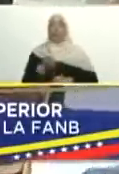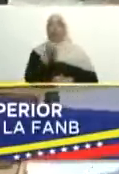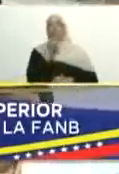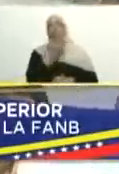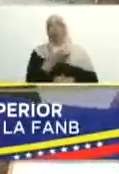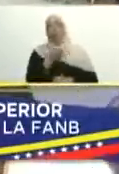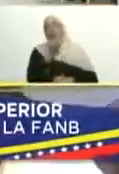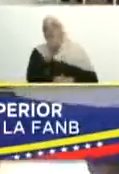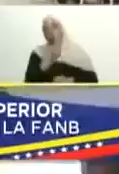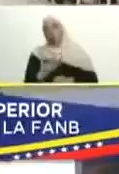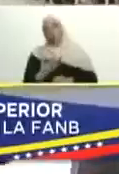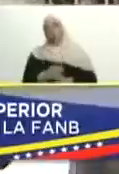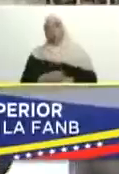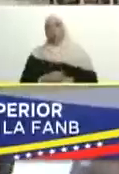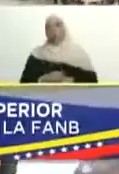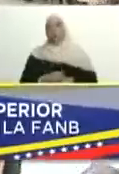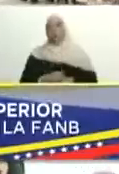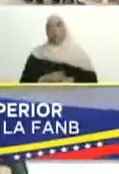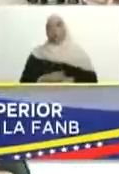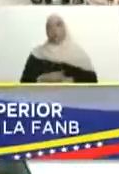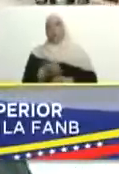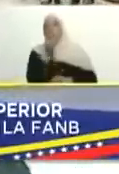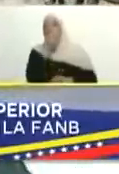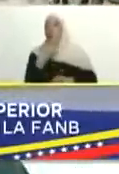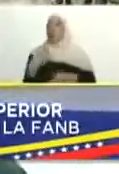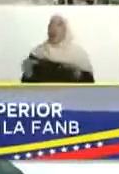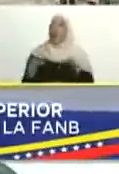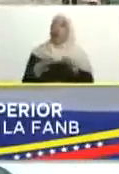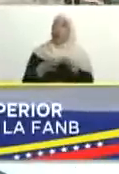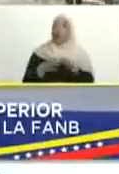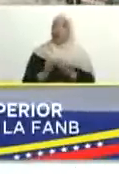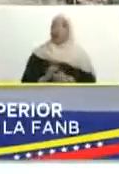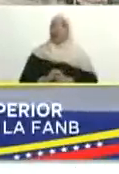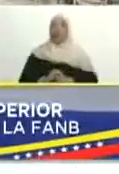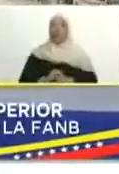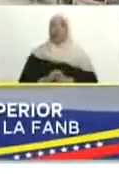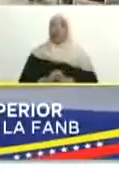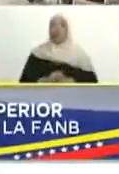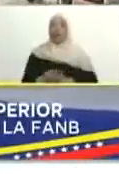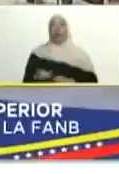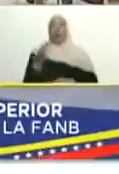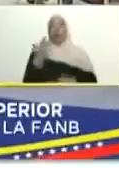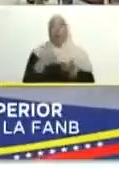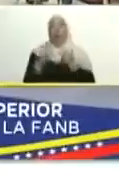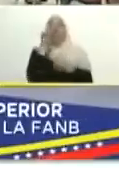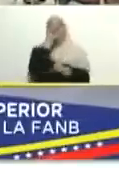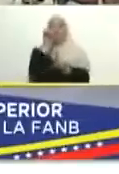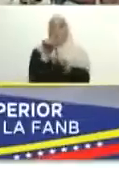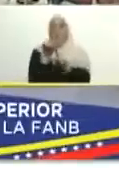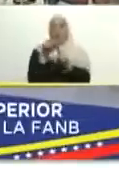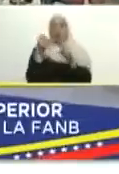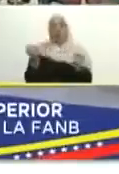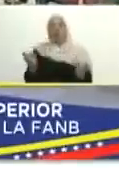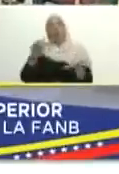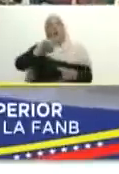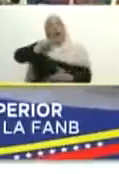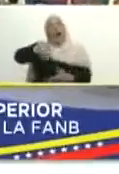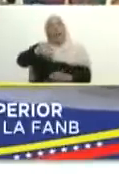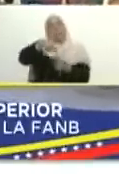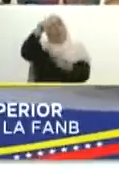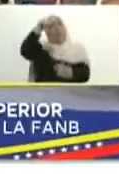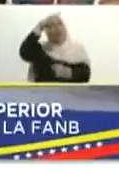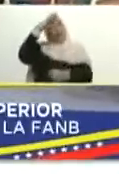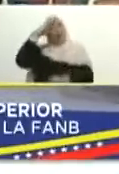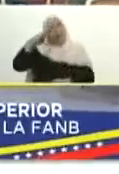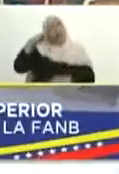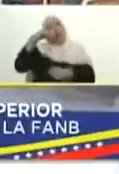nutritiva, yo diría, una reunión nutritiva. Uno se alimenta del espíritu, de la moral, de la